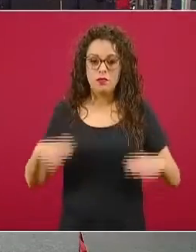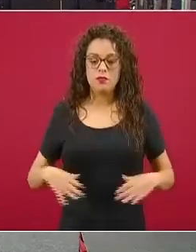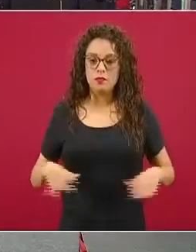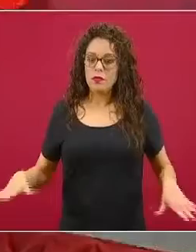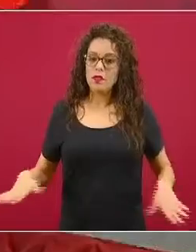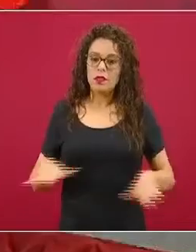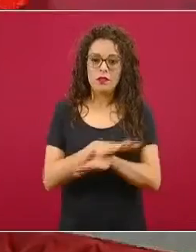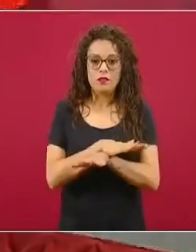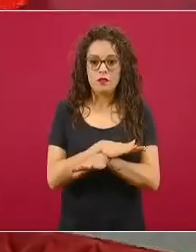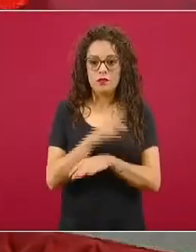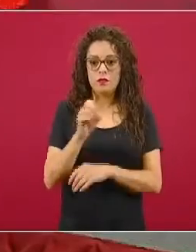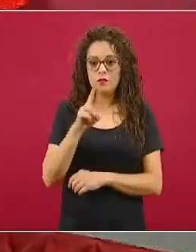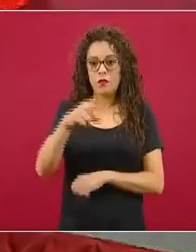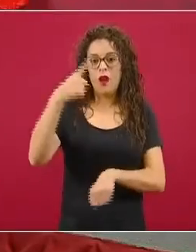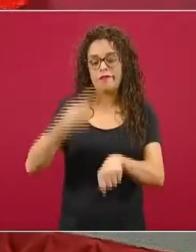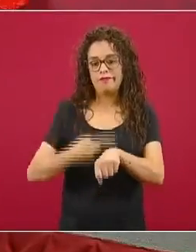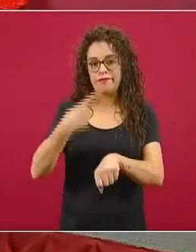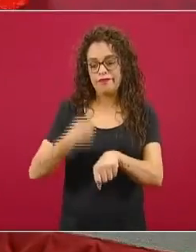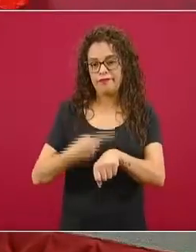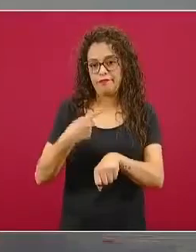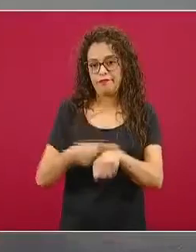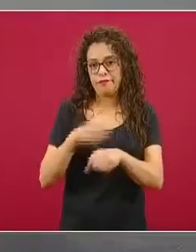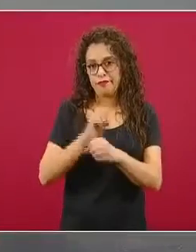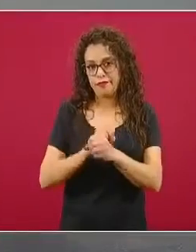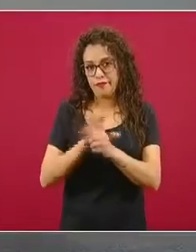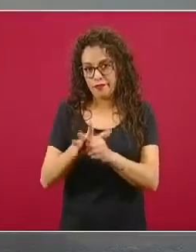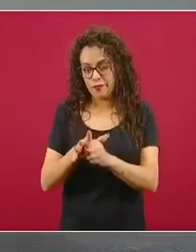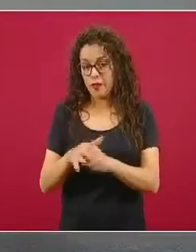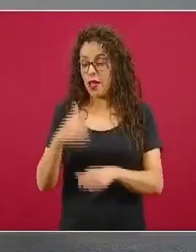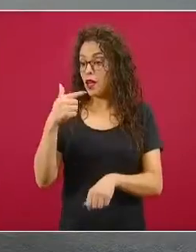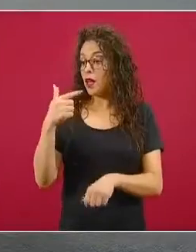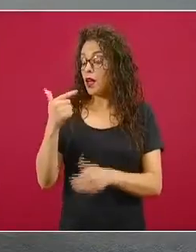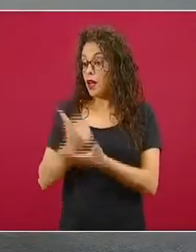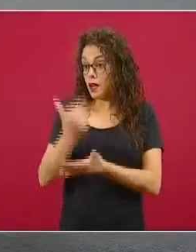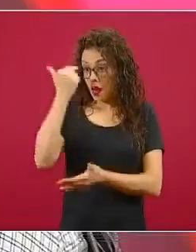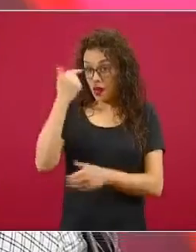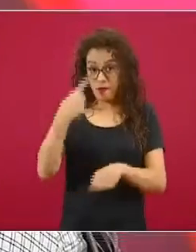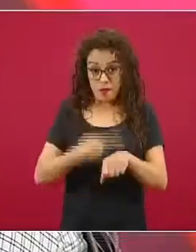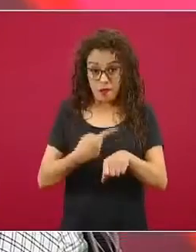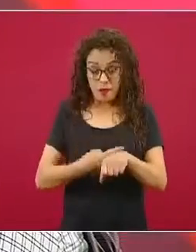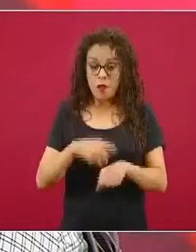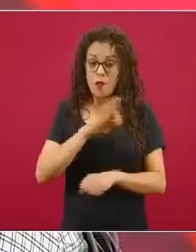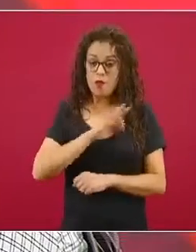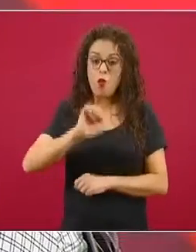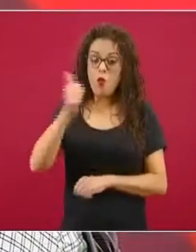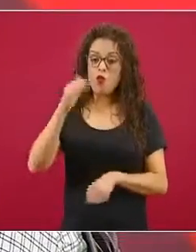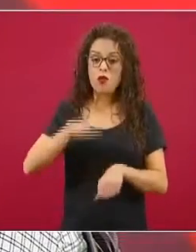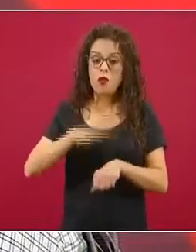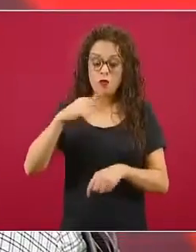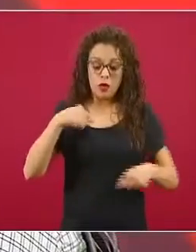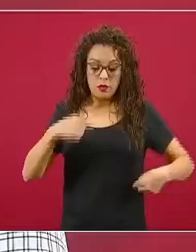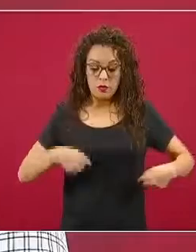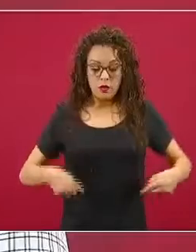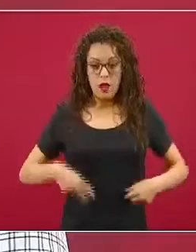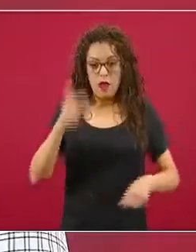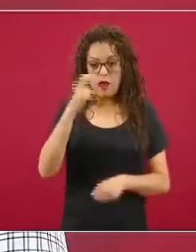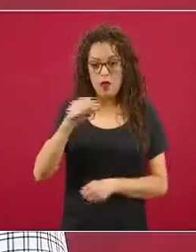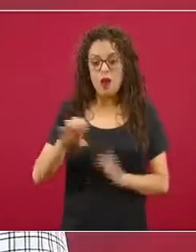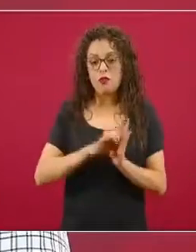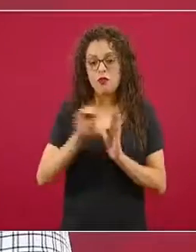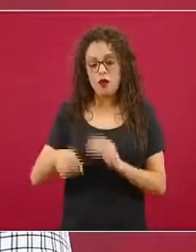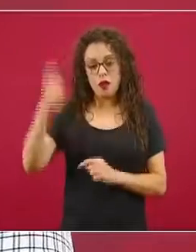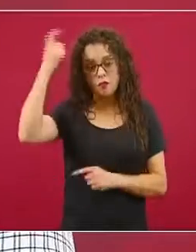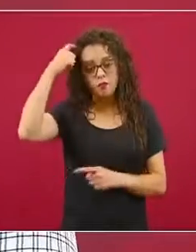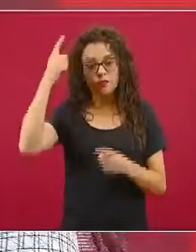que hay en el organismo producto de la enfermedad. Mientras más grave la enfermedad, pueden haber otros órganos también que se afecten, como el hígado, como el